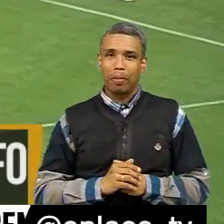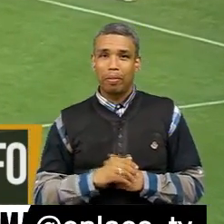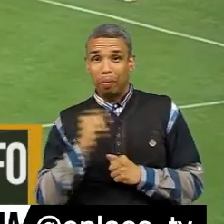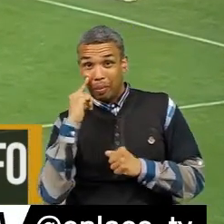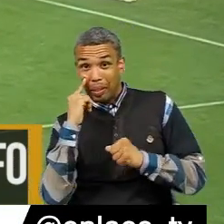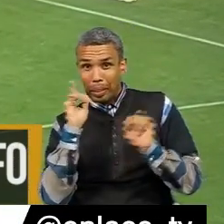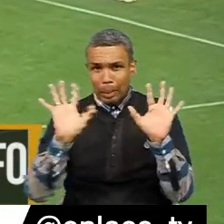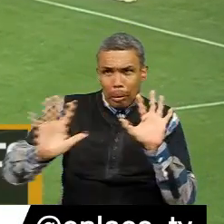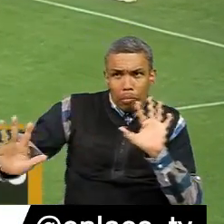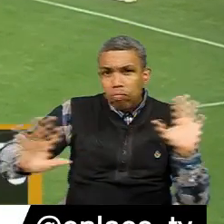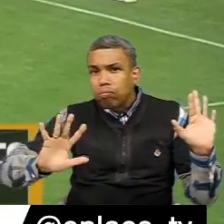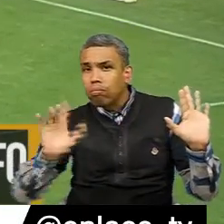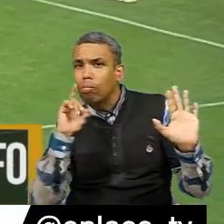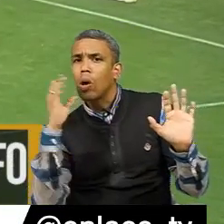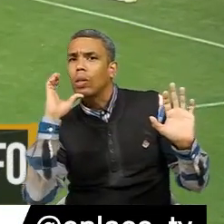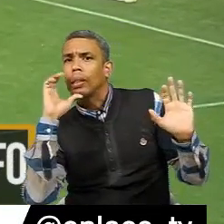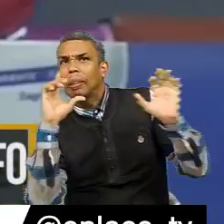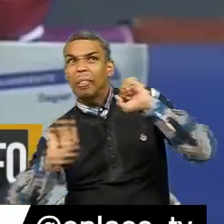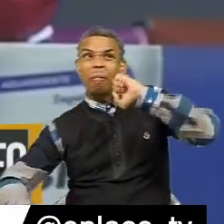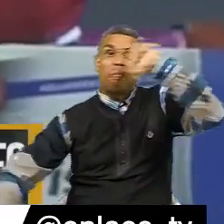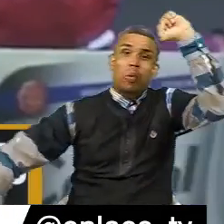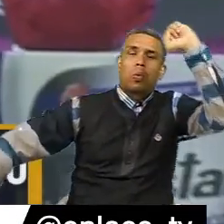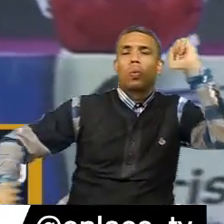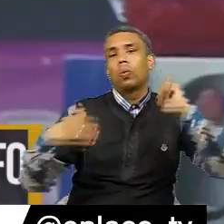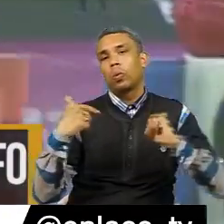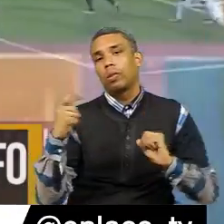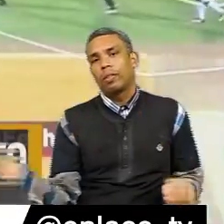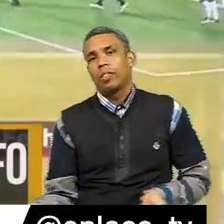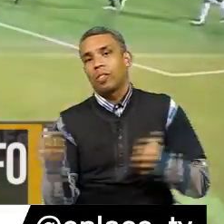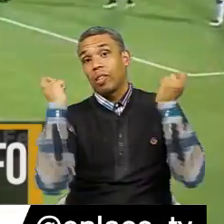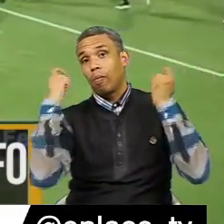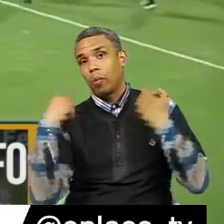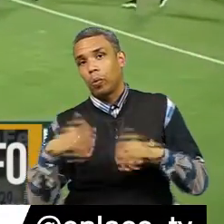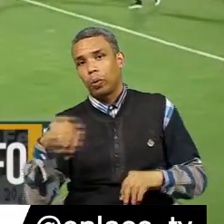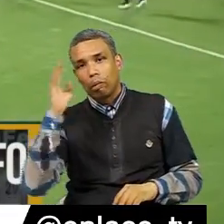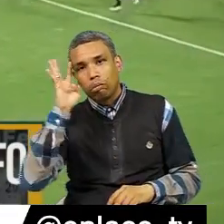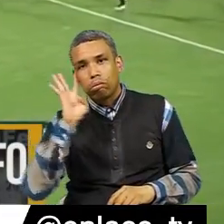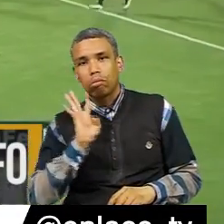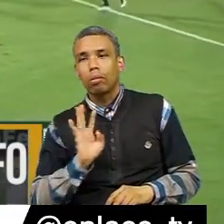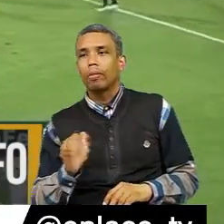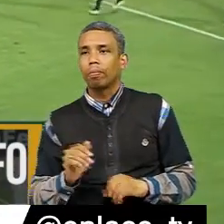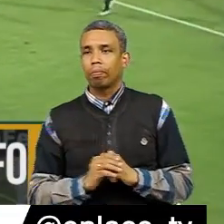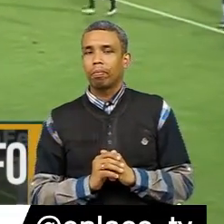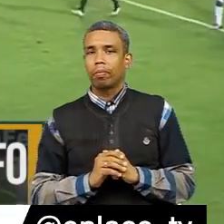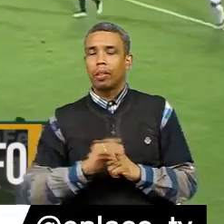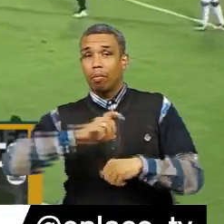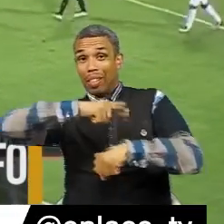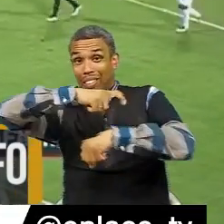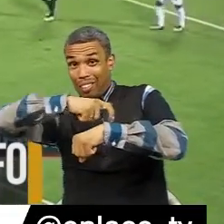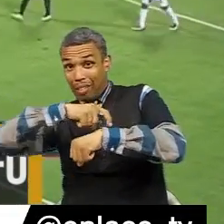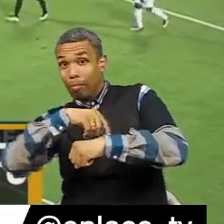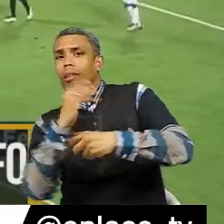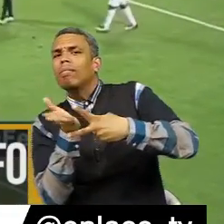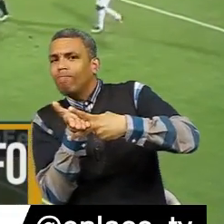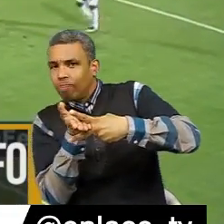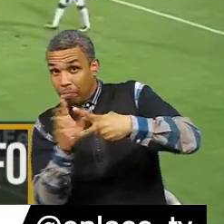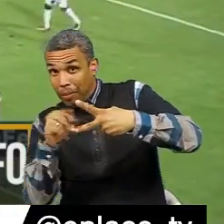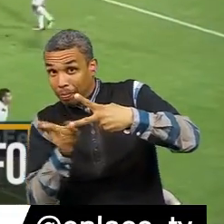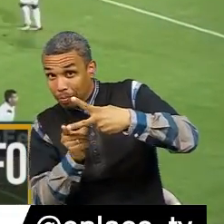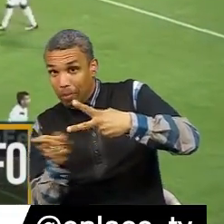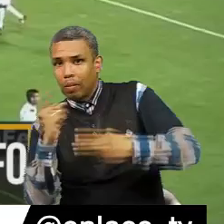al máximo al portero José Fernando Cuadrado. El gol solo apareció en la segunda parte del encuentro. A través del